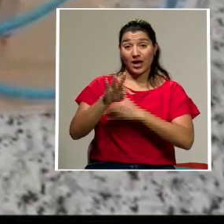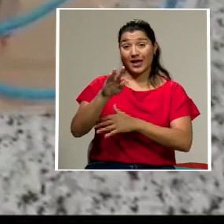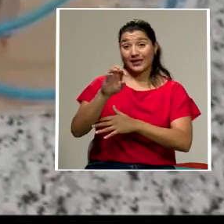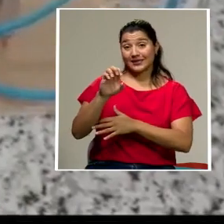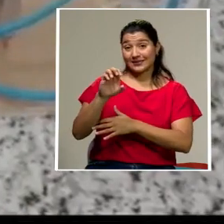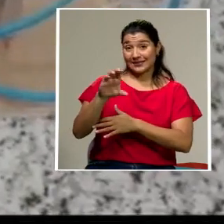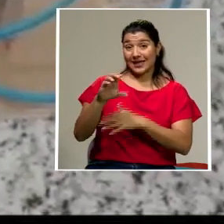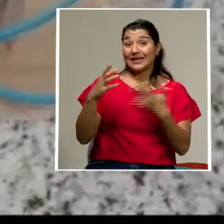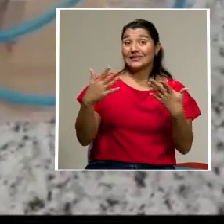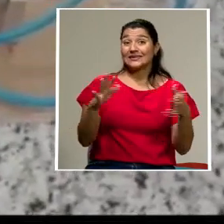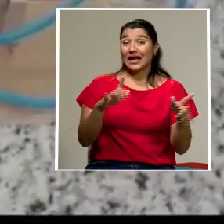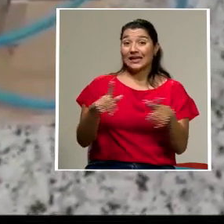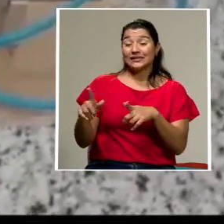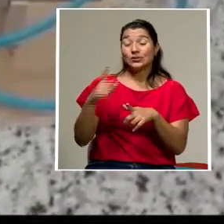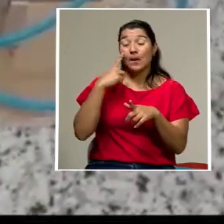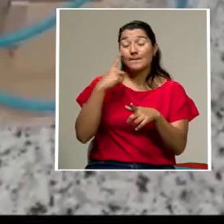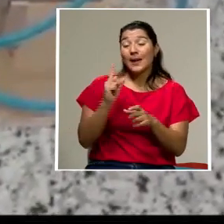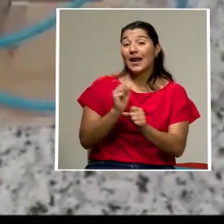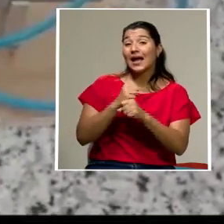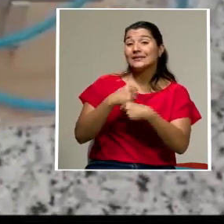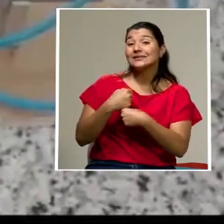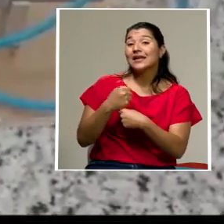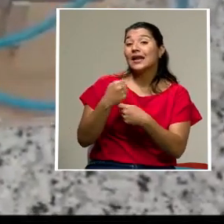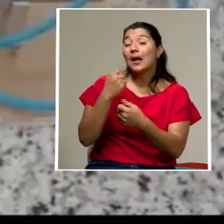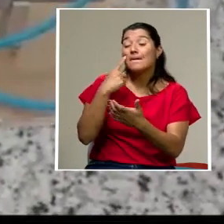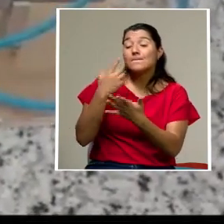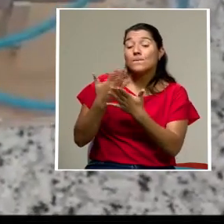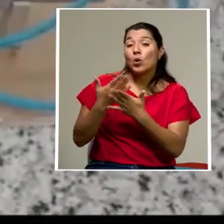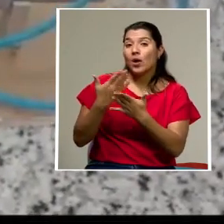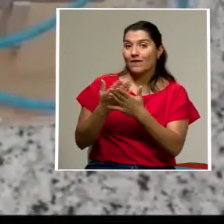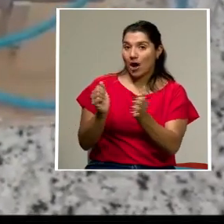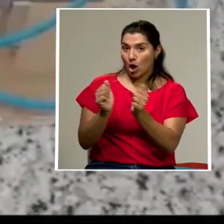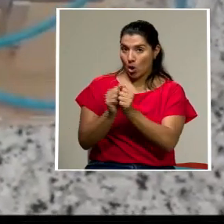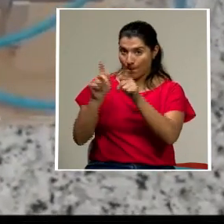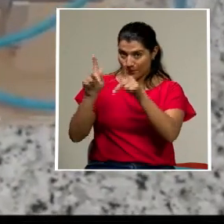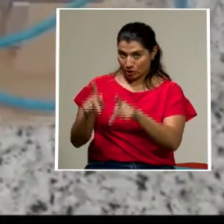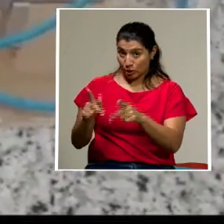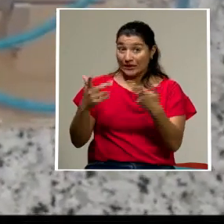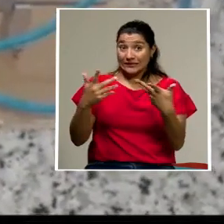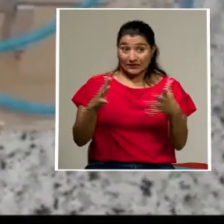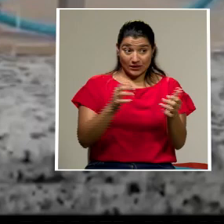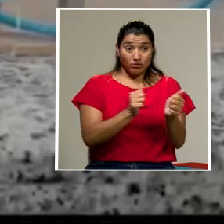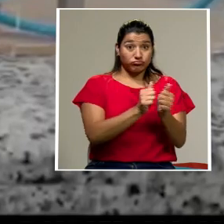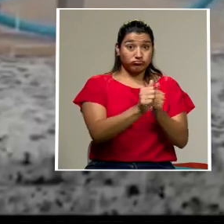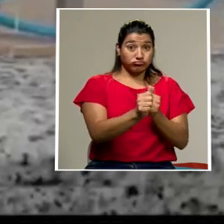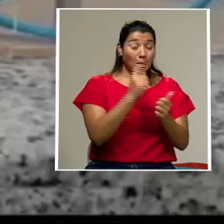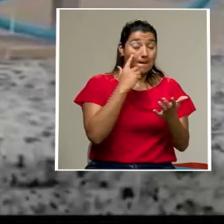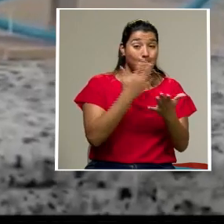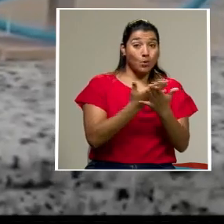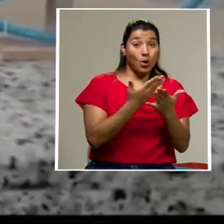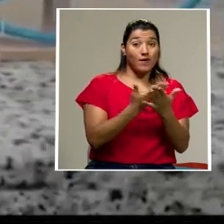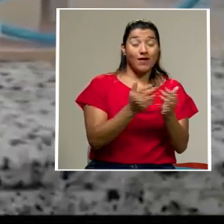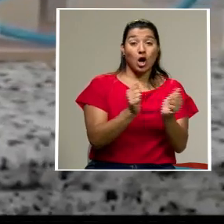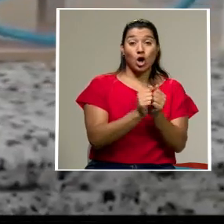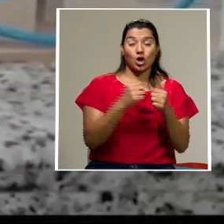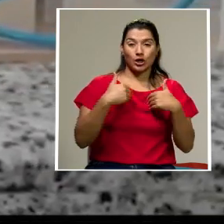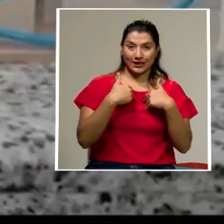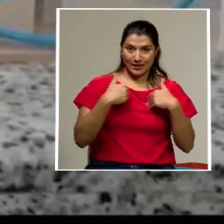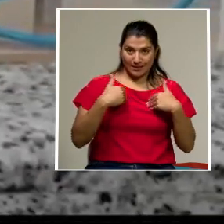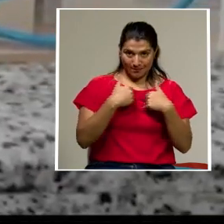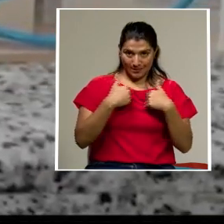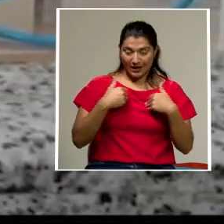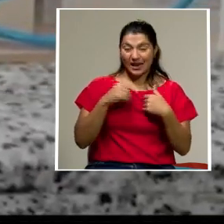están listos para las pruebas en personas, luego de pasar con éxito los ensayos con animales. Se trata de un prototipo